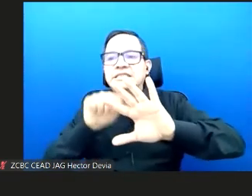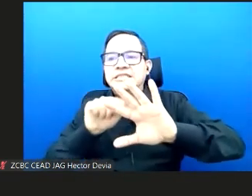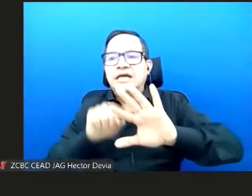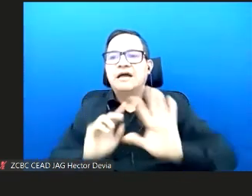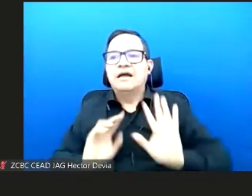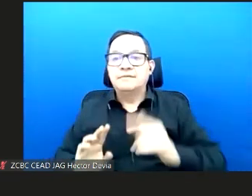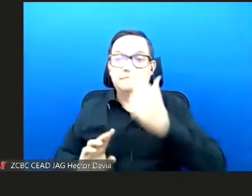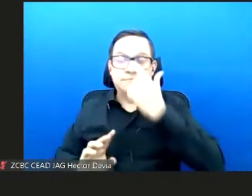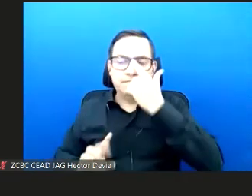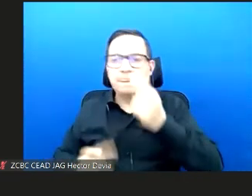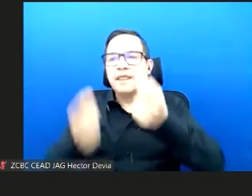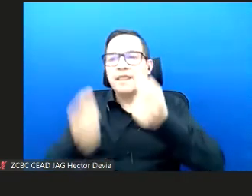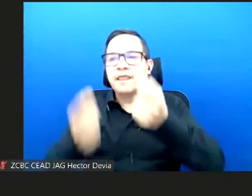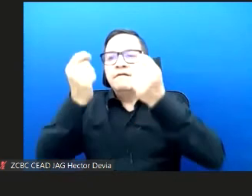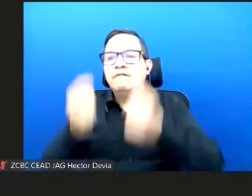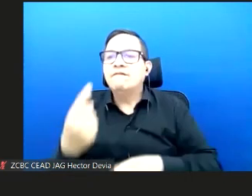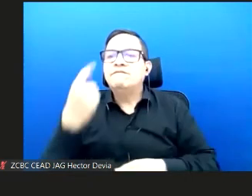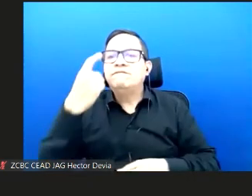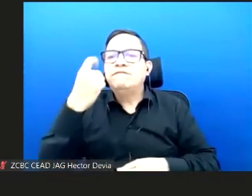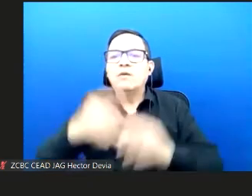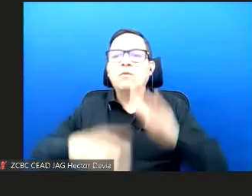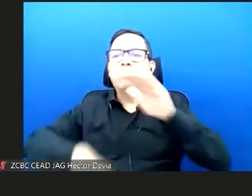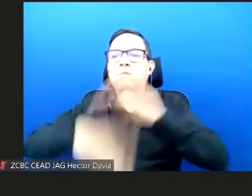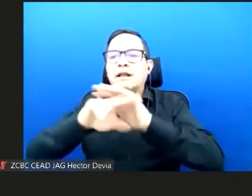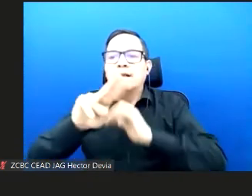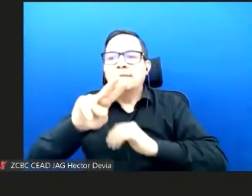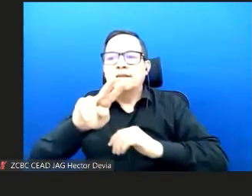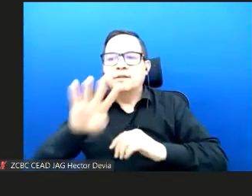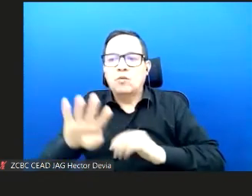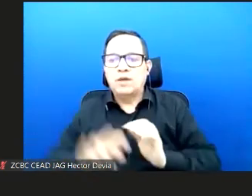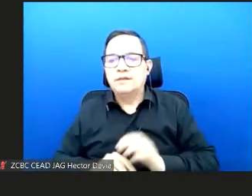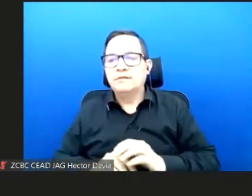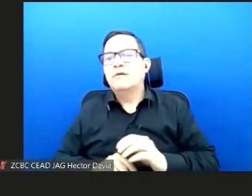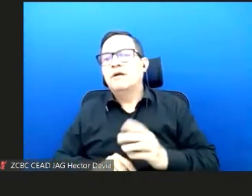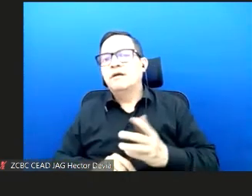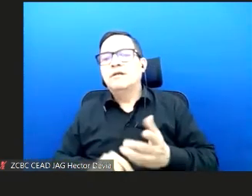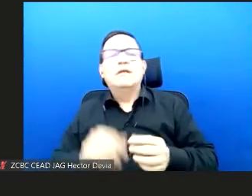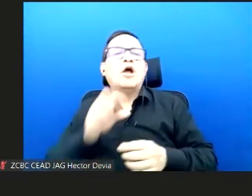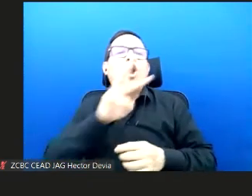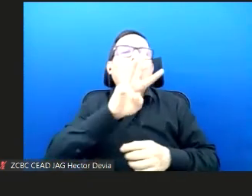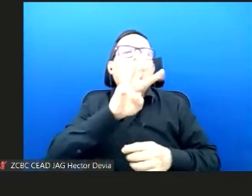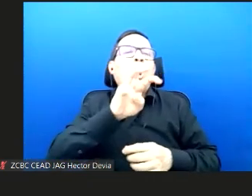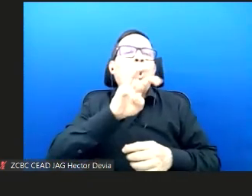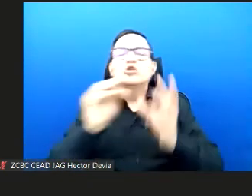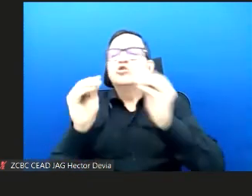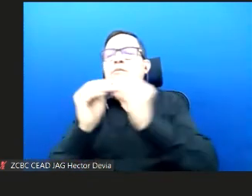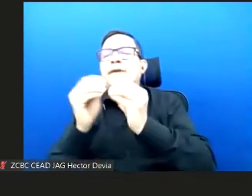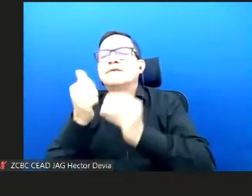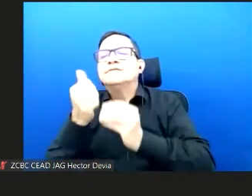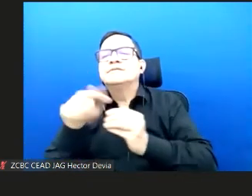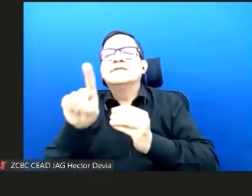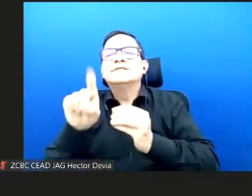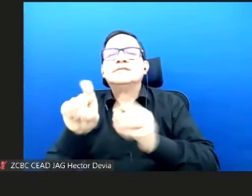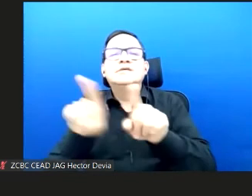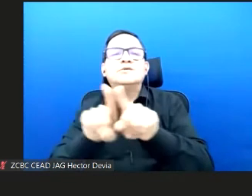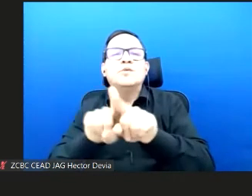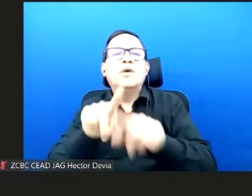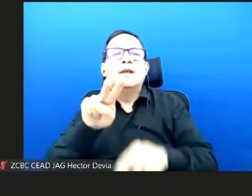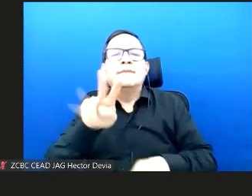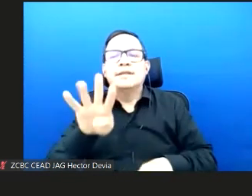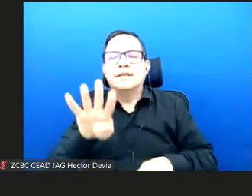que me falta para llegar al 24, ¿no? 8 más 16 me da 24, por eso coloco